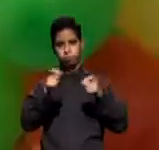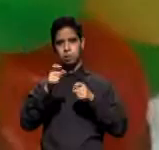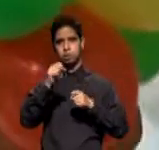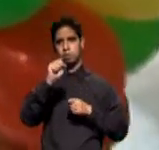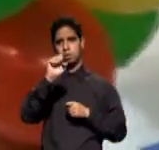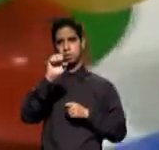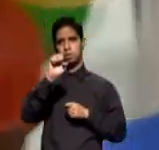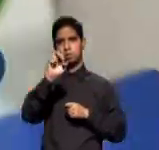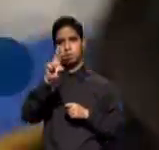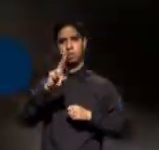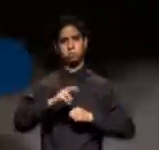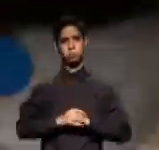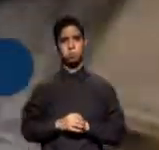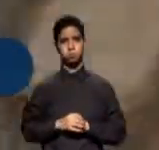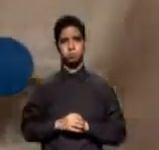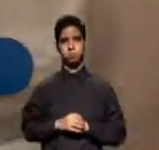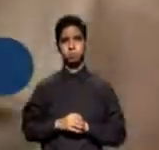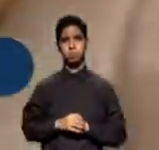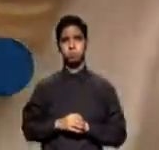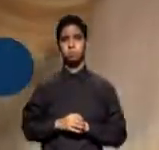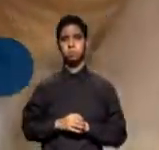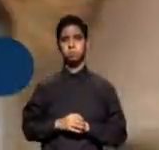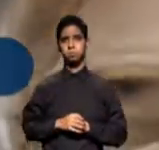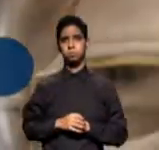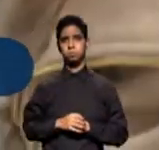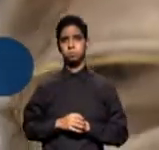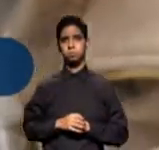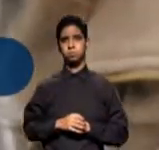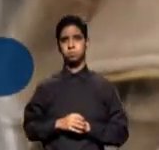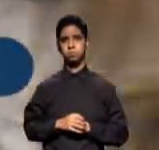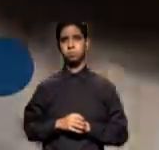está contigo!